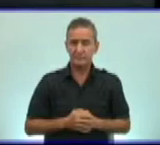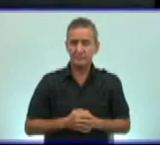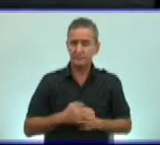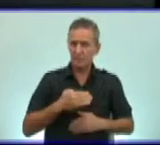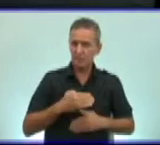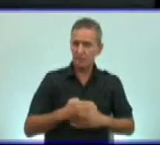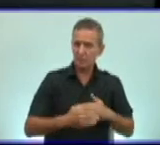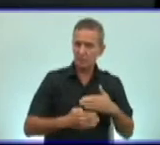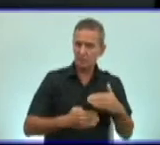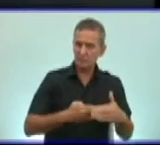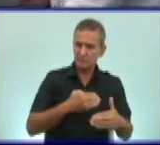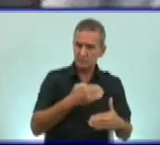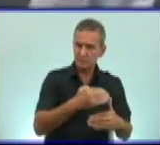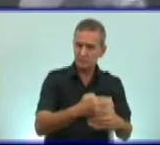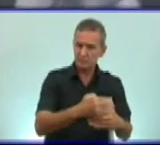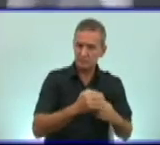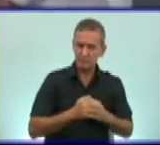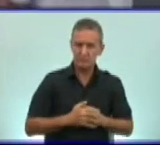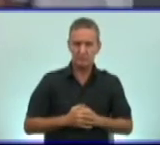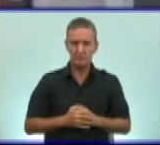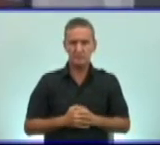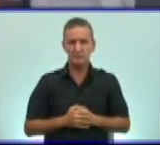Procedimiento.